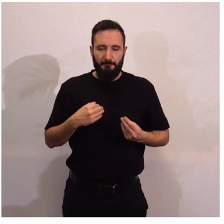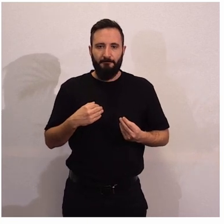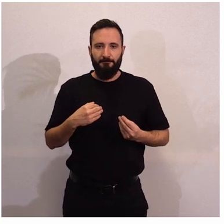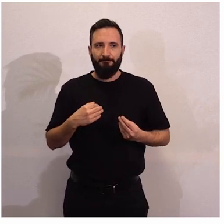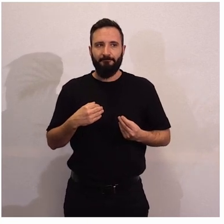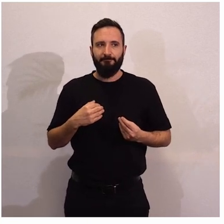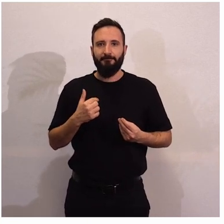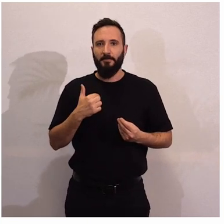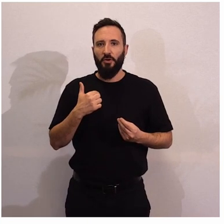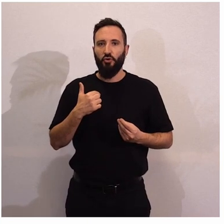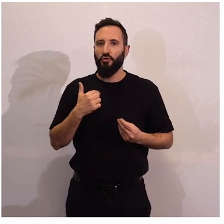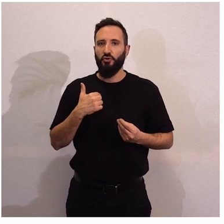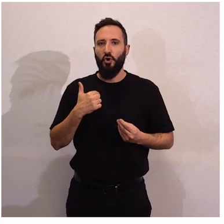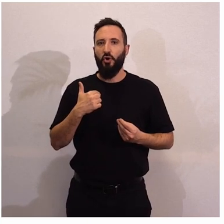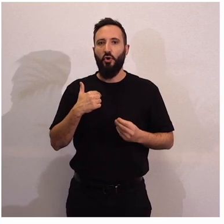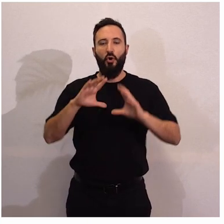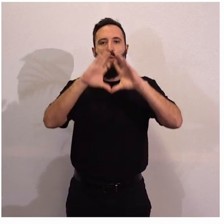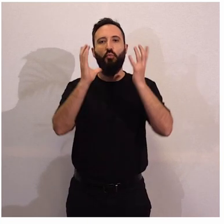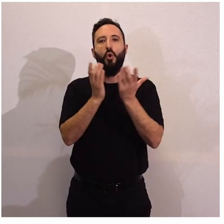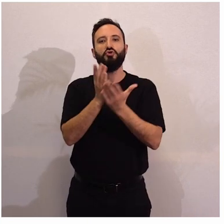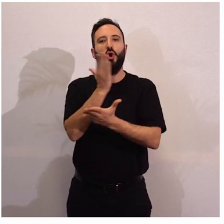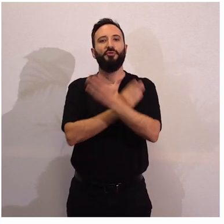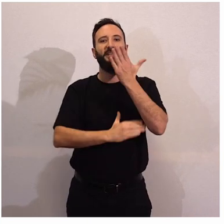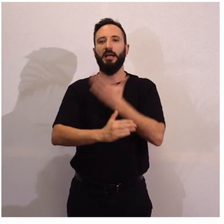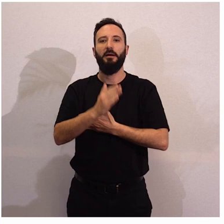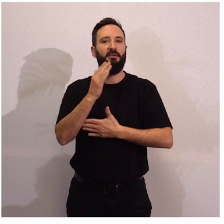yo vengo de la discapacidad. Vale.